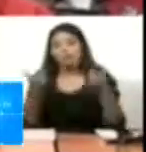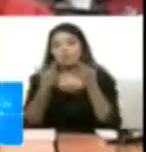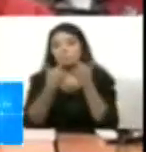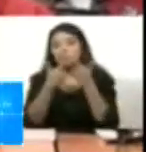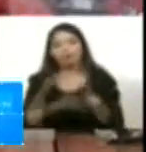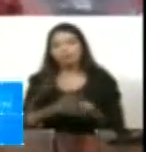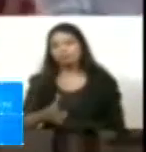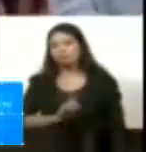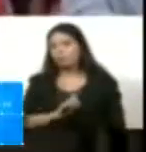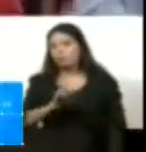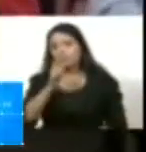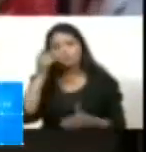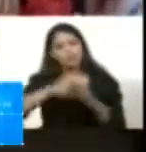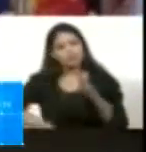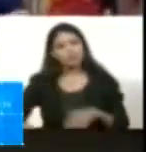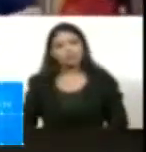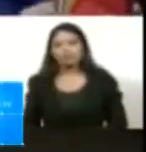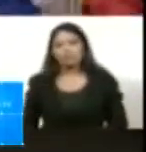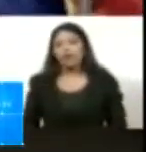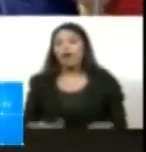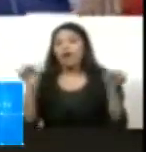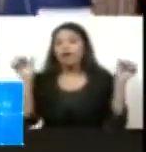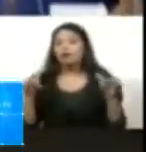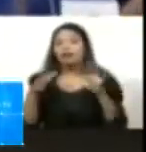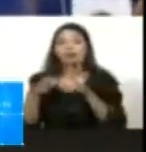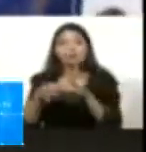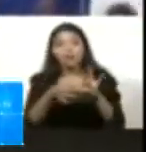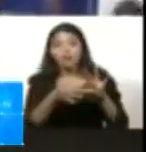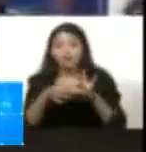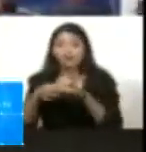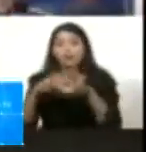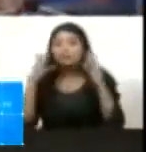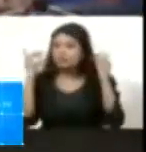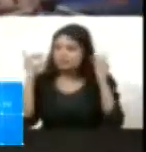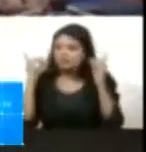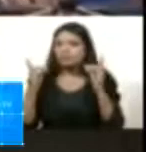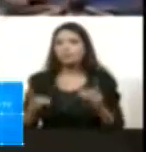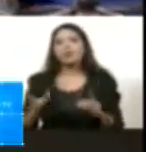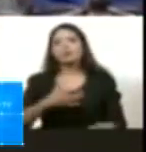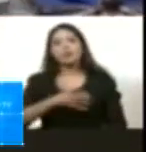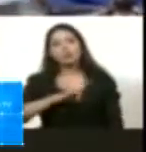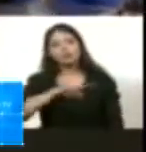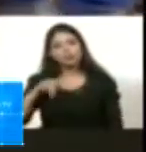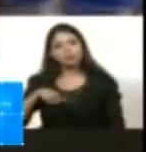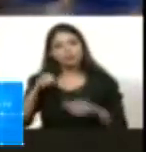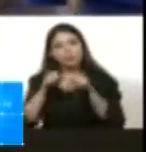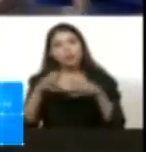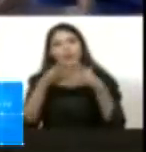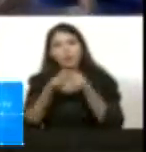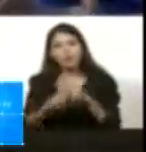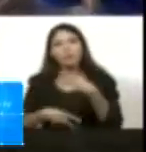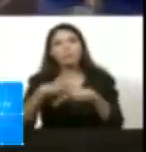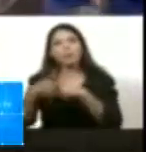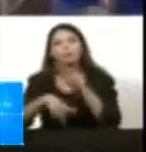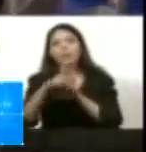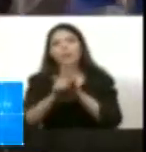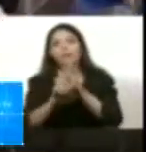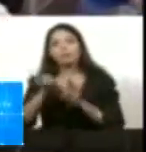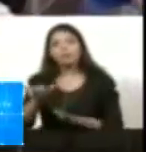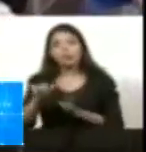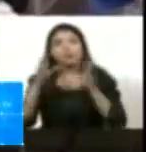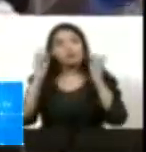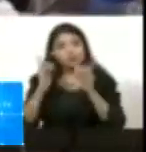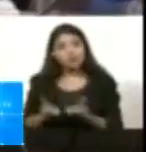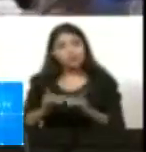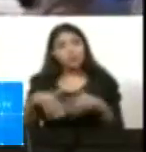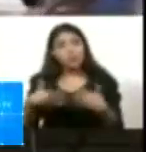30 de julio. Aquí la soberanía está decidida. Nosotros seguimos acompañando nuestro proceso constituyente. Nuestra decisión